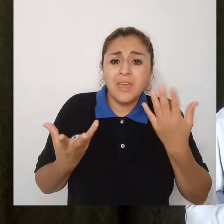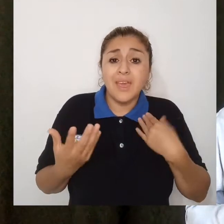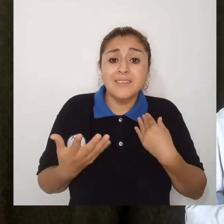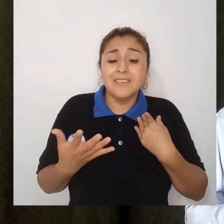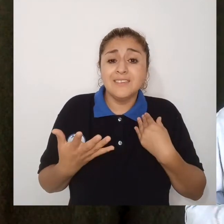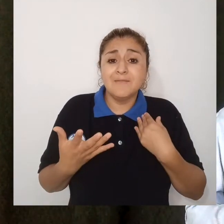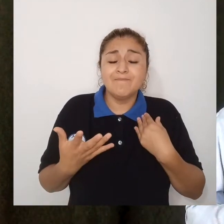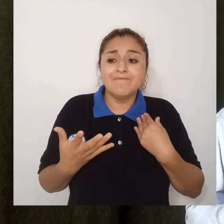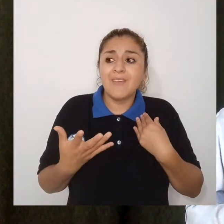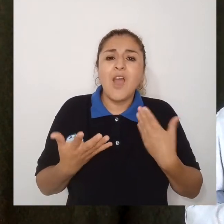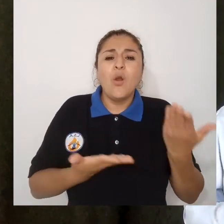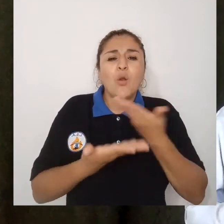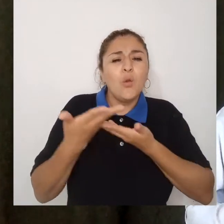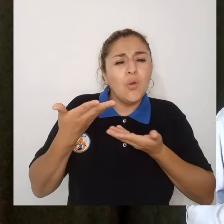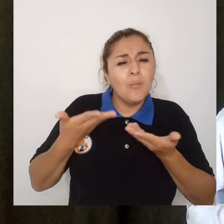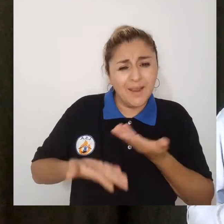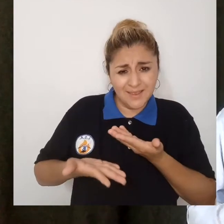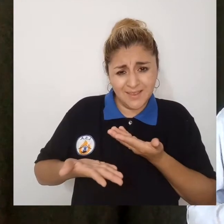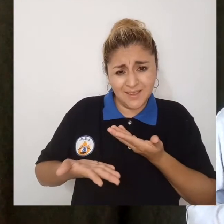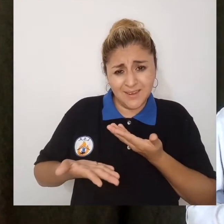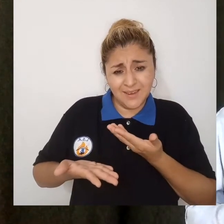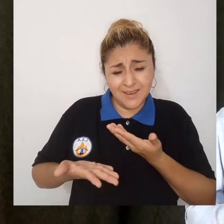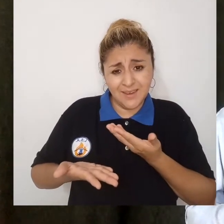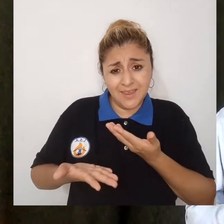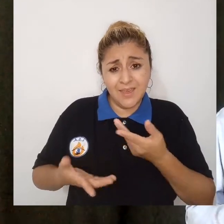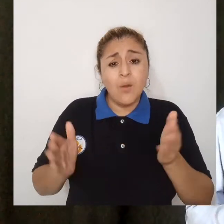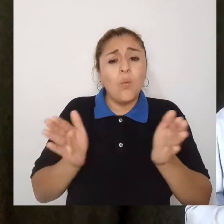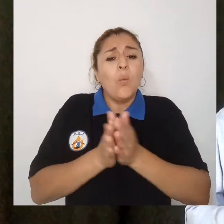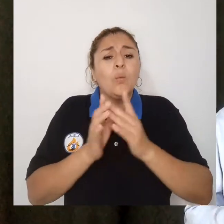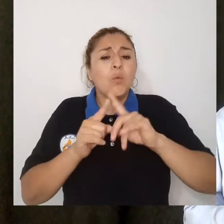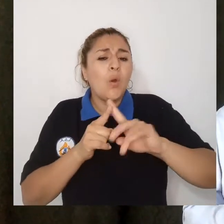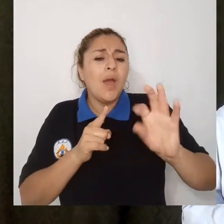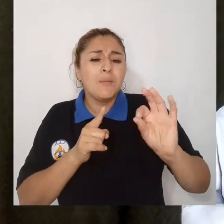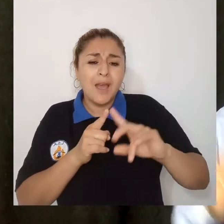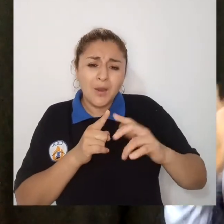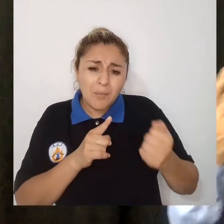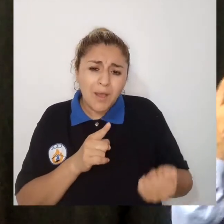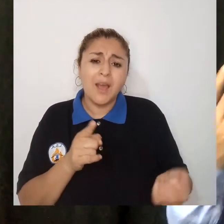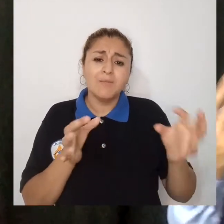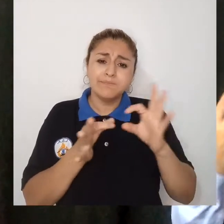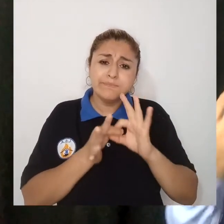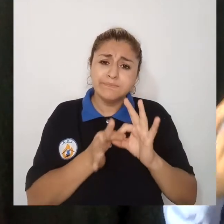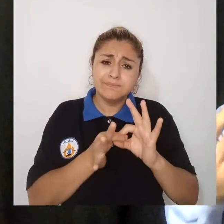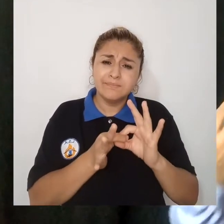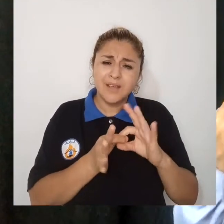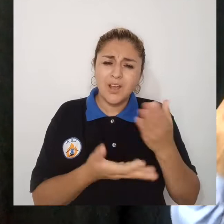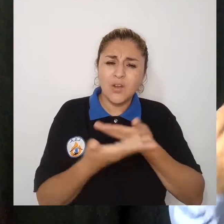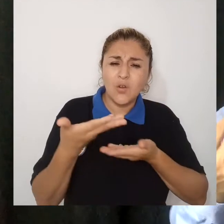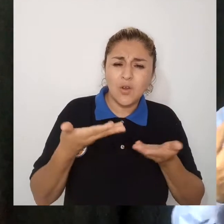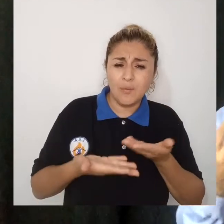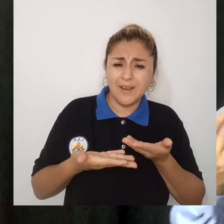de los santos participar e interactuar en la confraternidad asociándonos en el